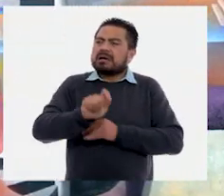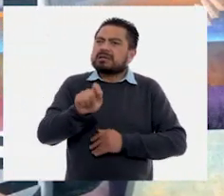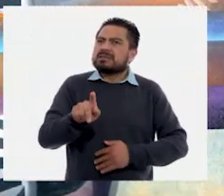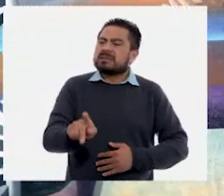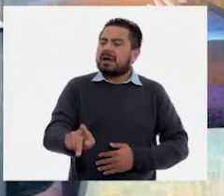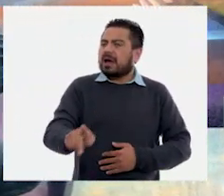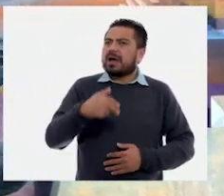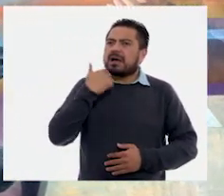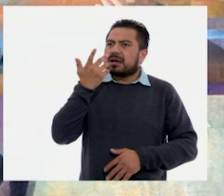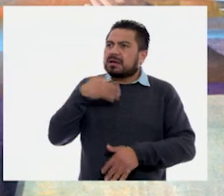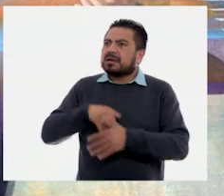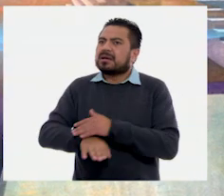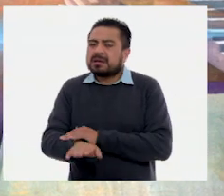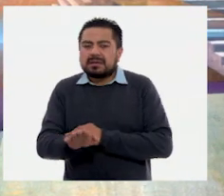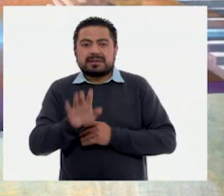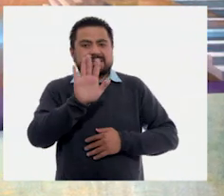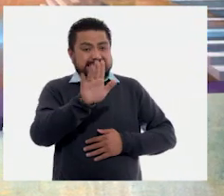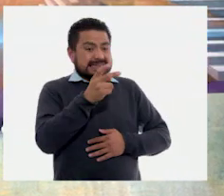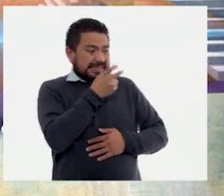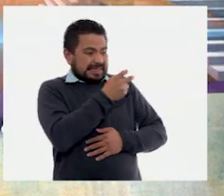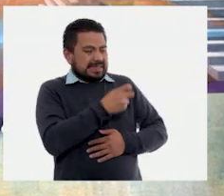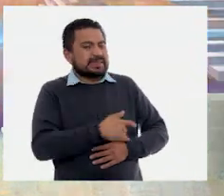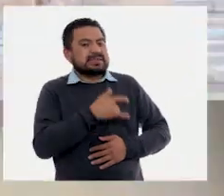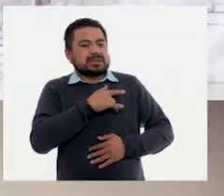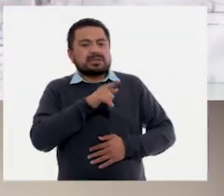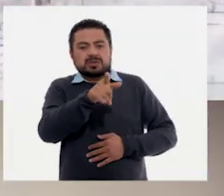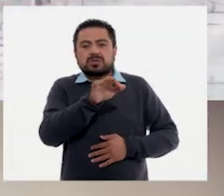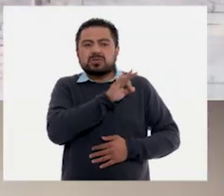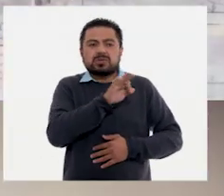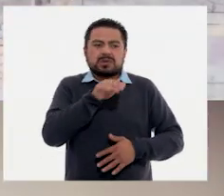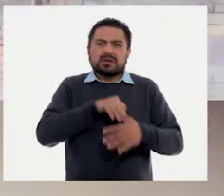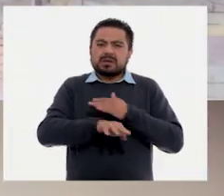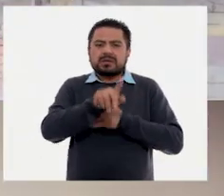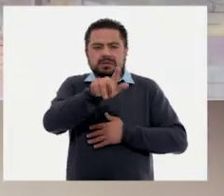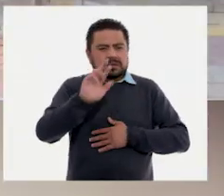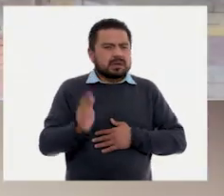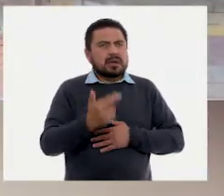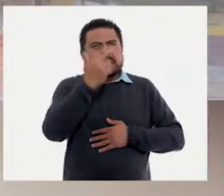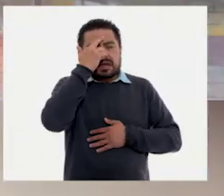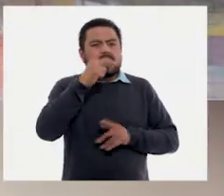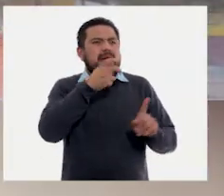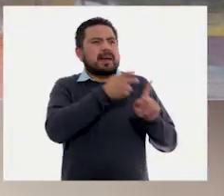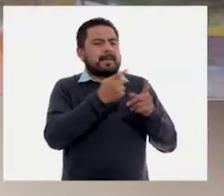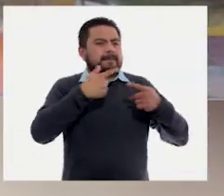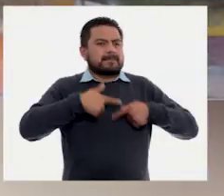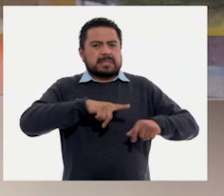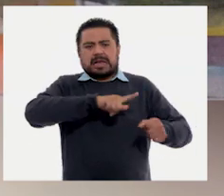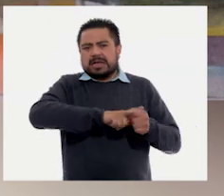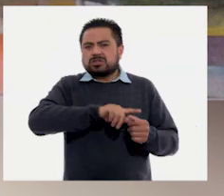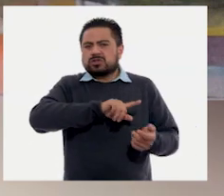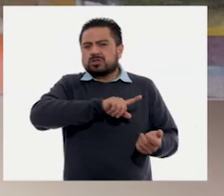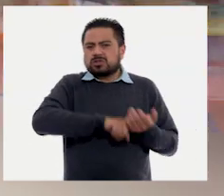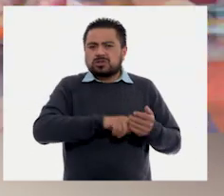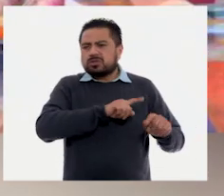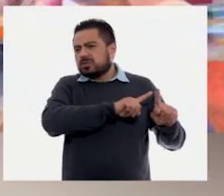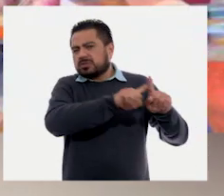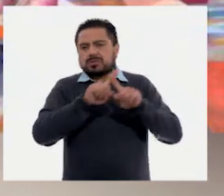están. Esa era la intención precisamente. Escala, si tú recuerdas, tiene una serie de personajes que habitan